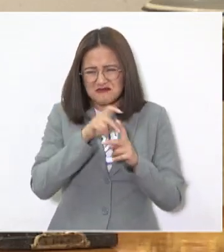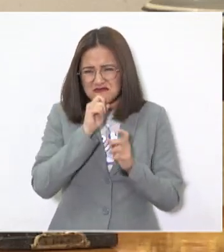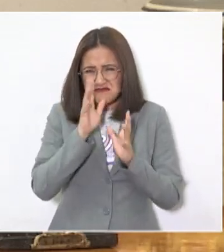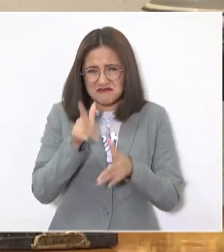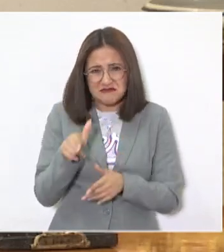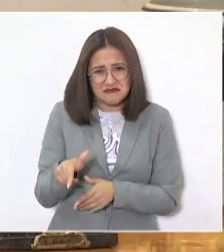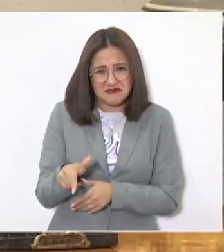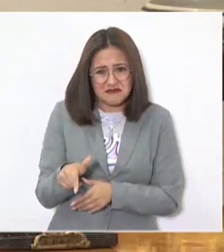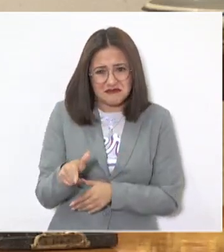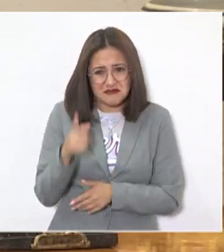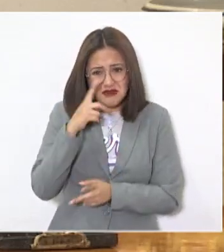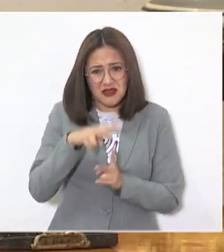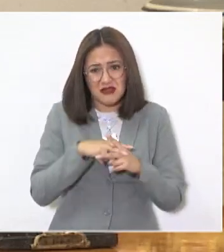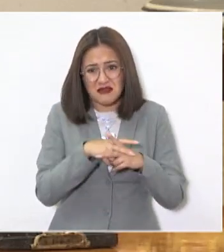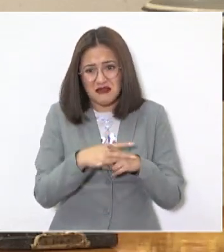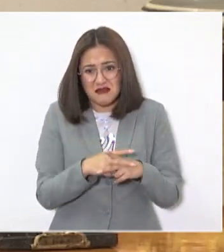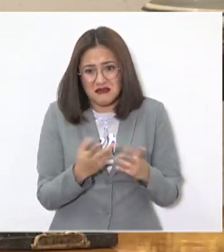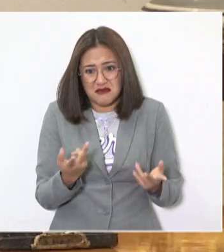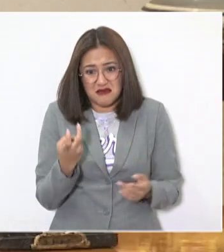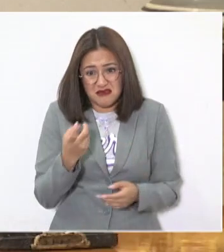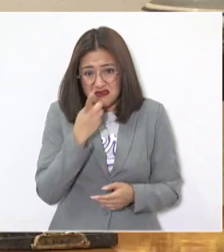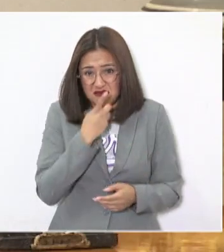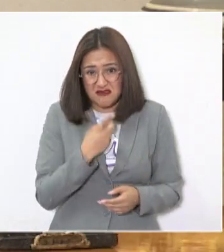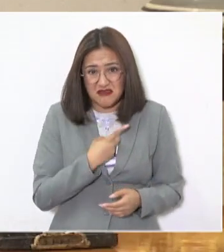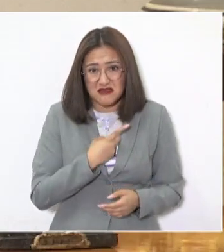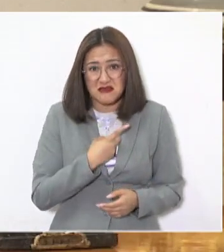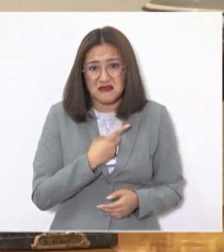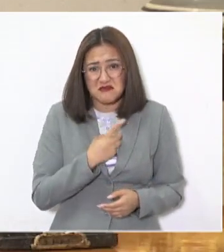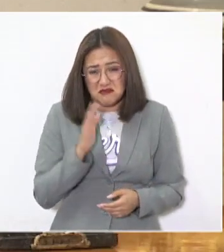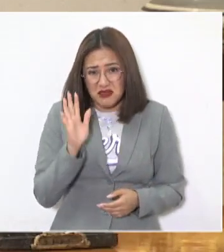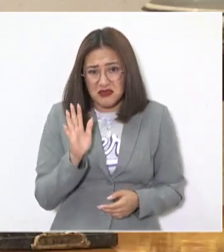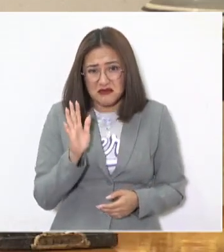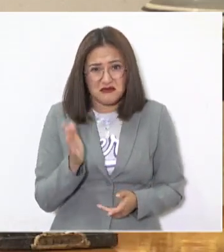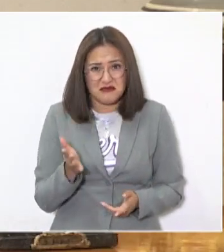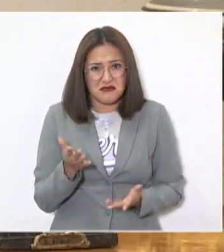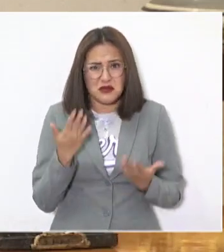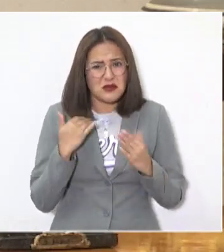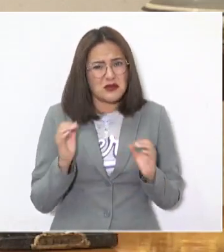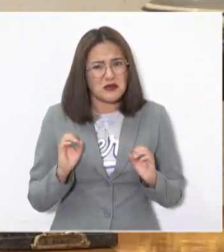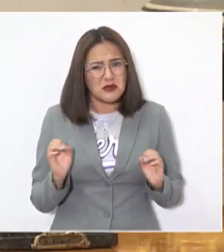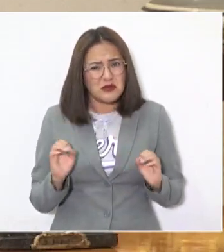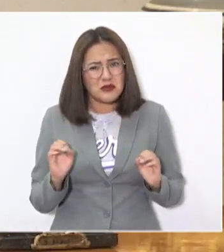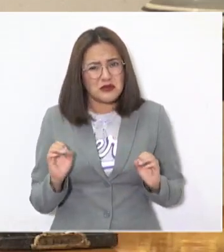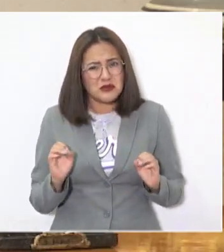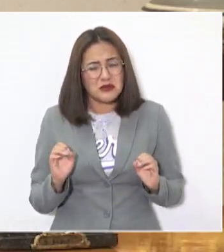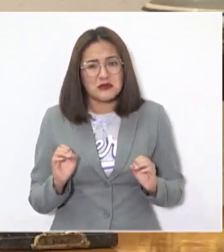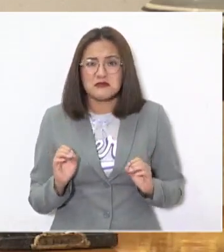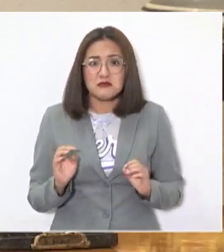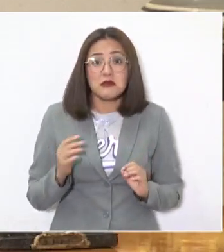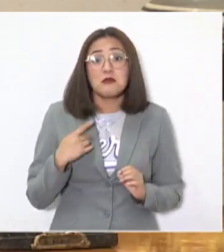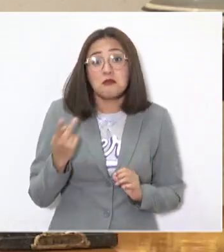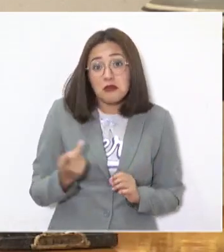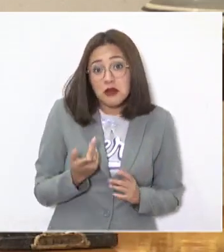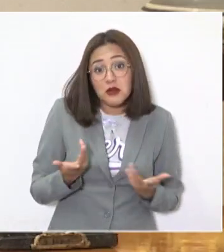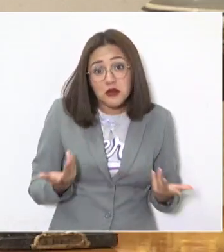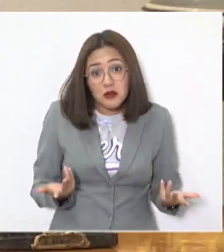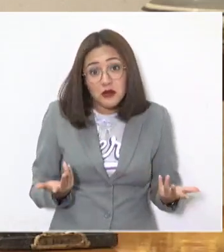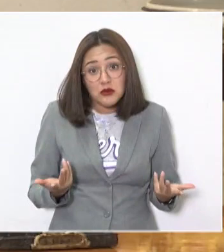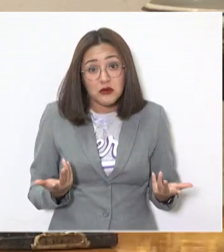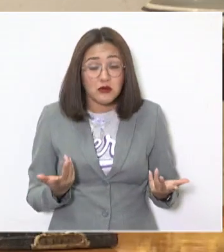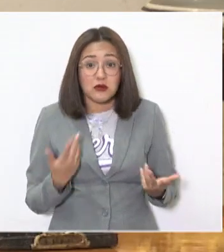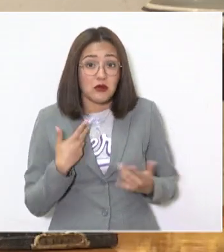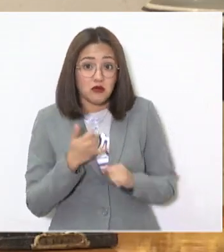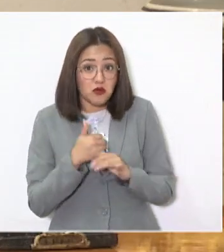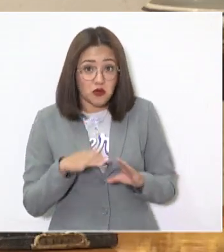Arena Puebla para luchas, es lo que me estás diciendo. No existe eso. Pero ahorita pregunto y si no